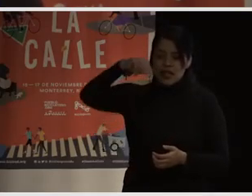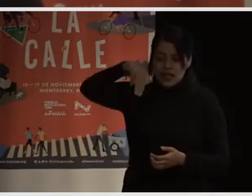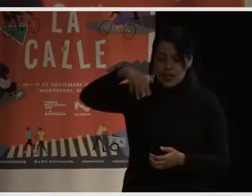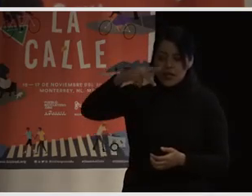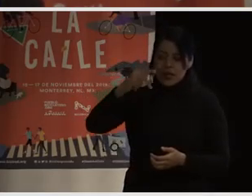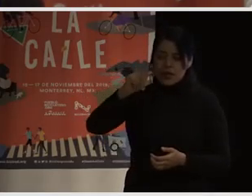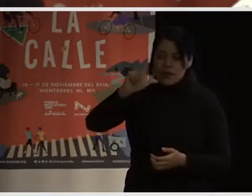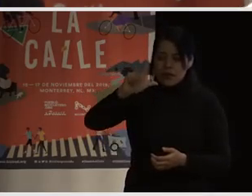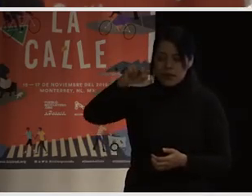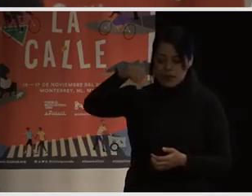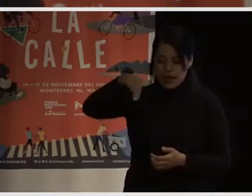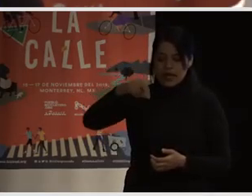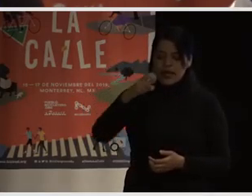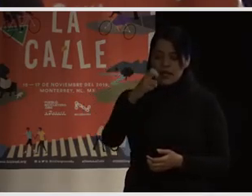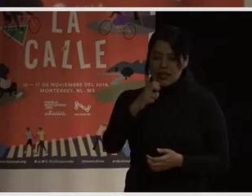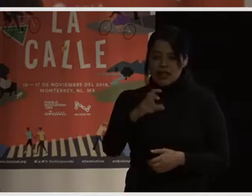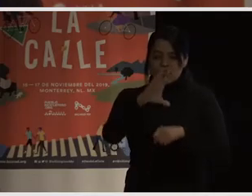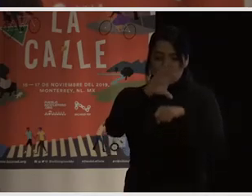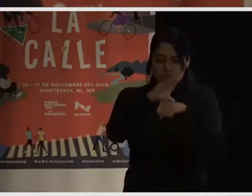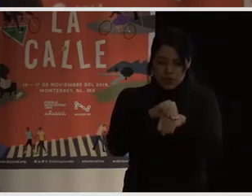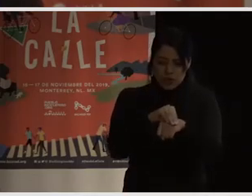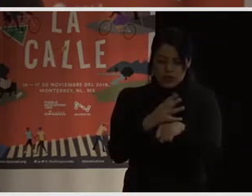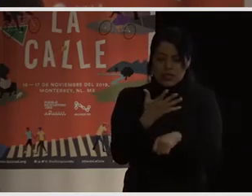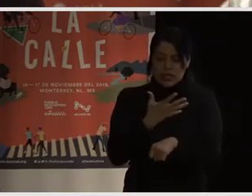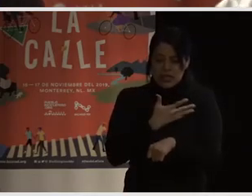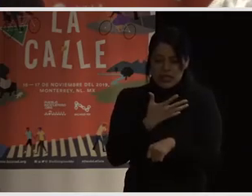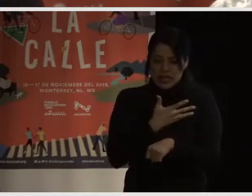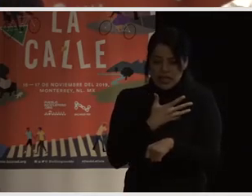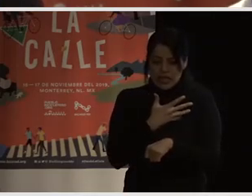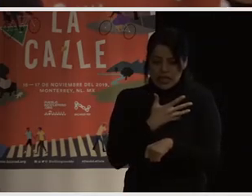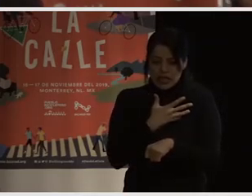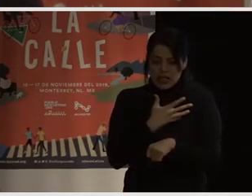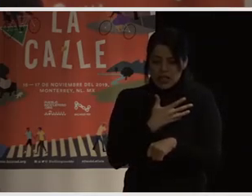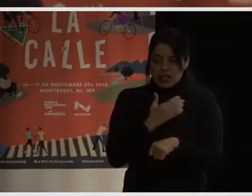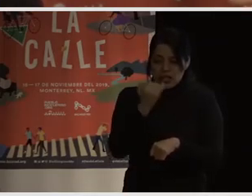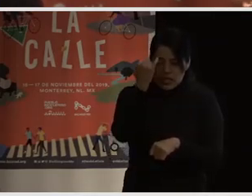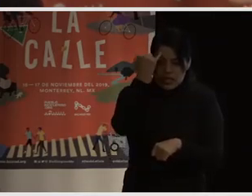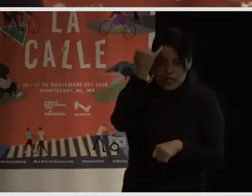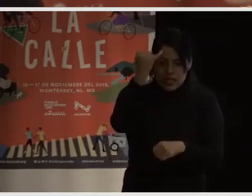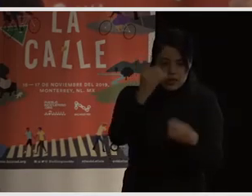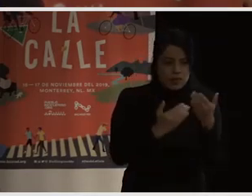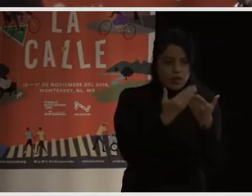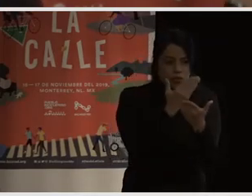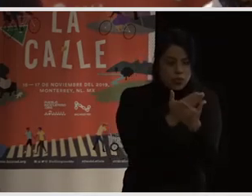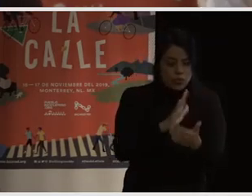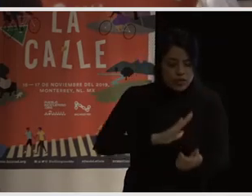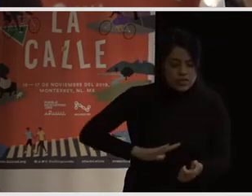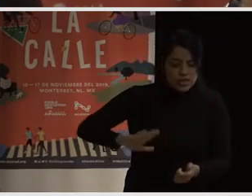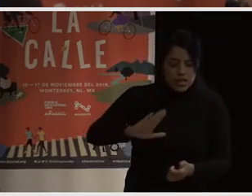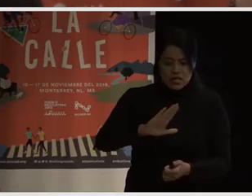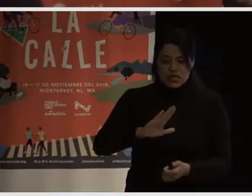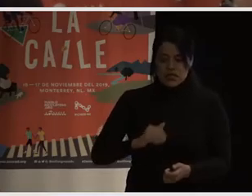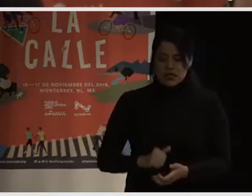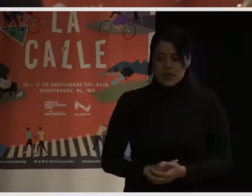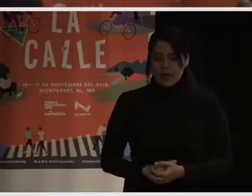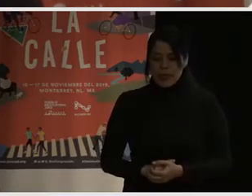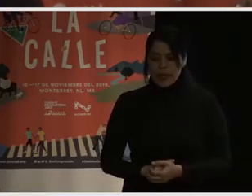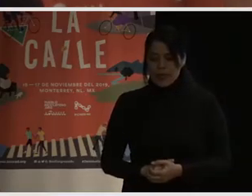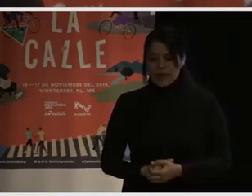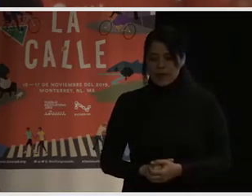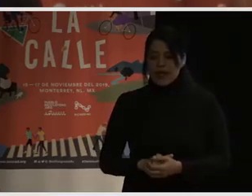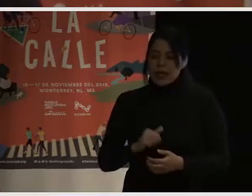y eso nos permitió tener elementos que actualmente todas las propuestas del municipio vayan encaminadas con